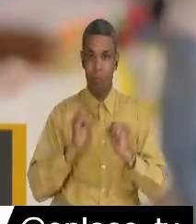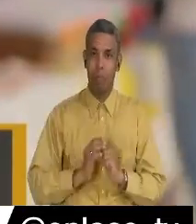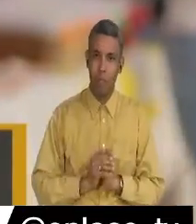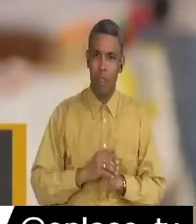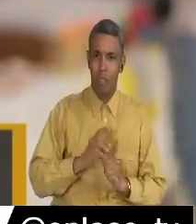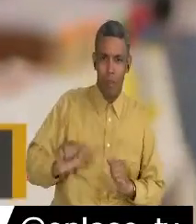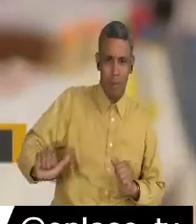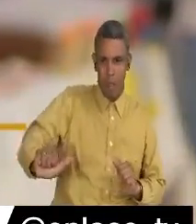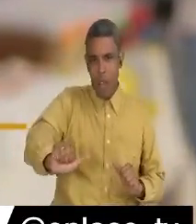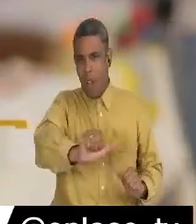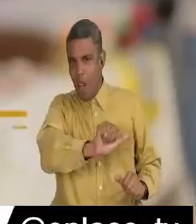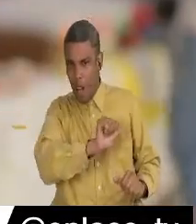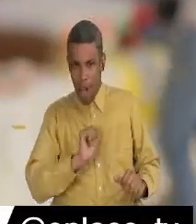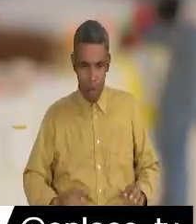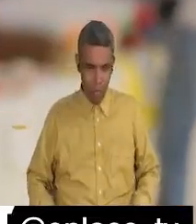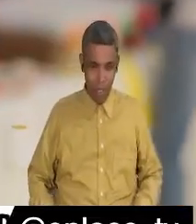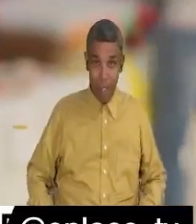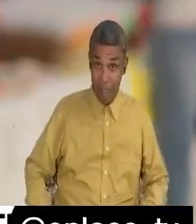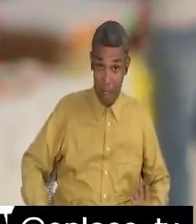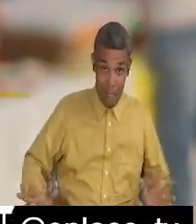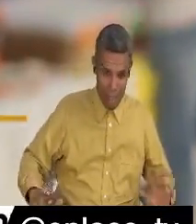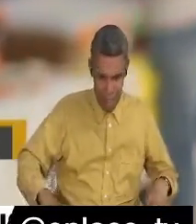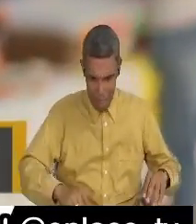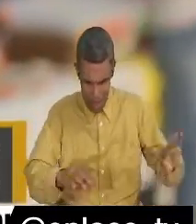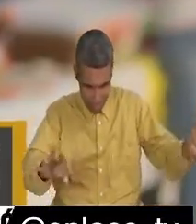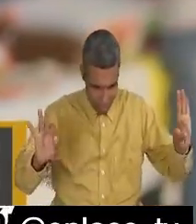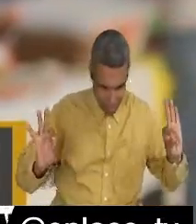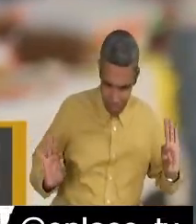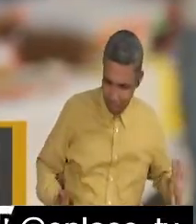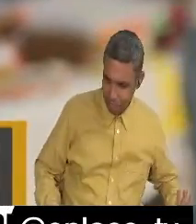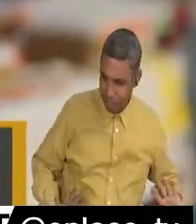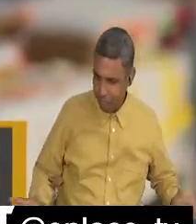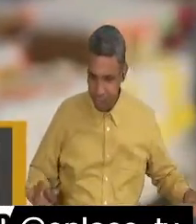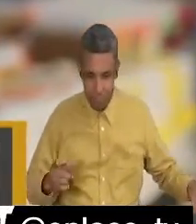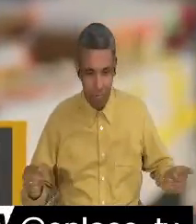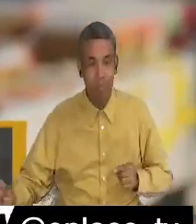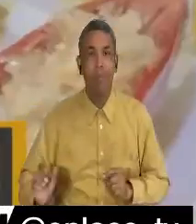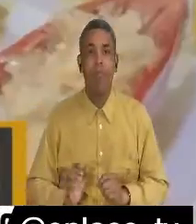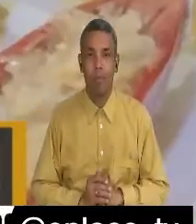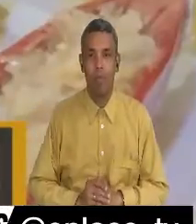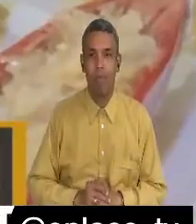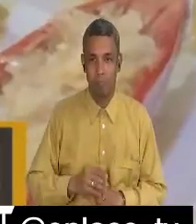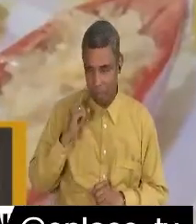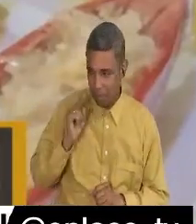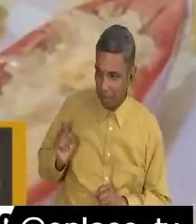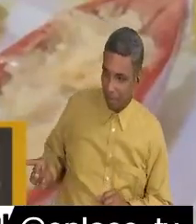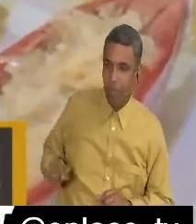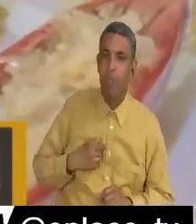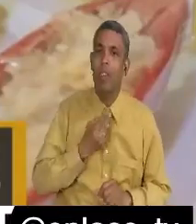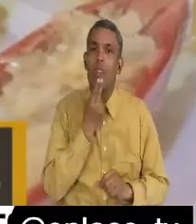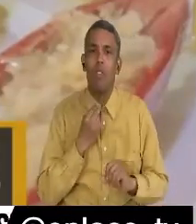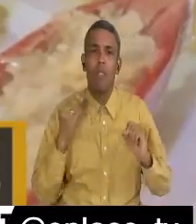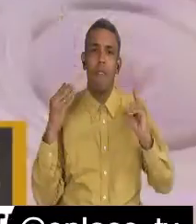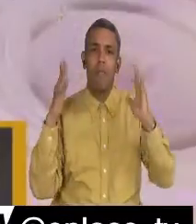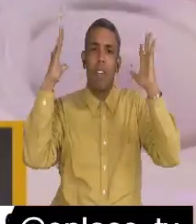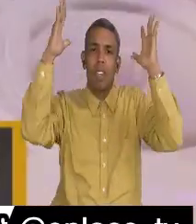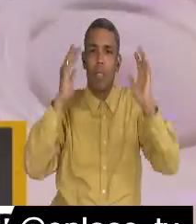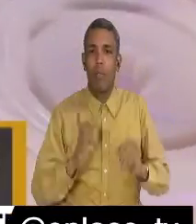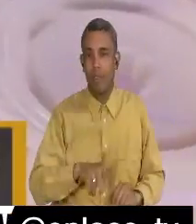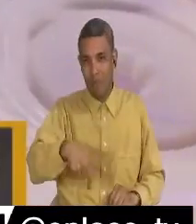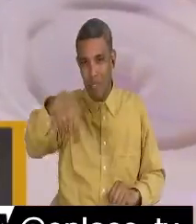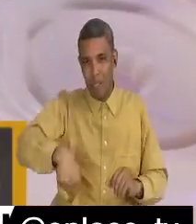mujeres, algunas madres cabeza de familia, para deleitarnos con lo mejor de este 22º Festival del Dulce de Barranca Bermeja.